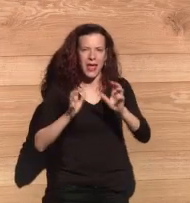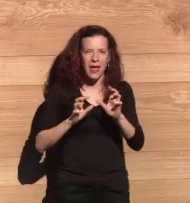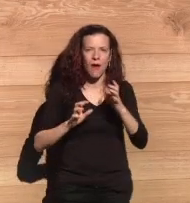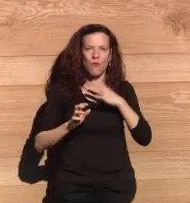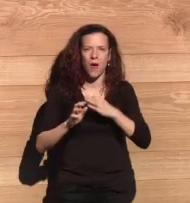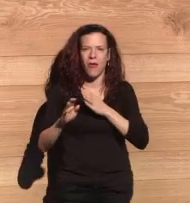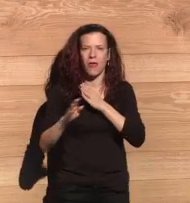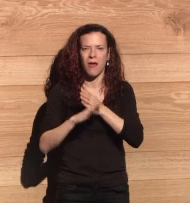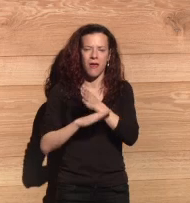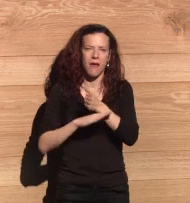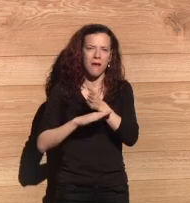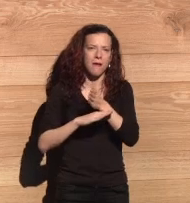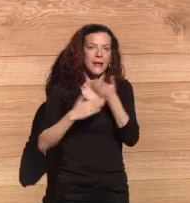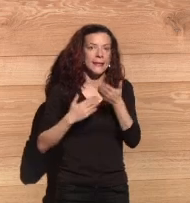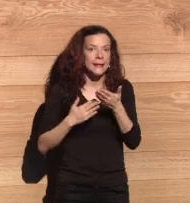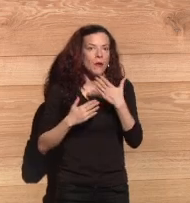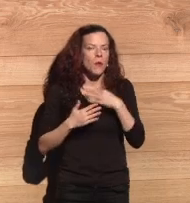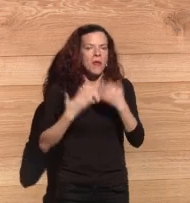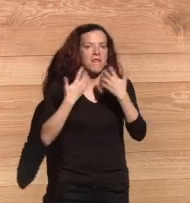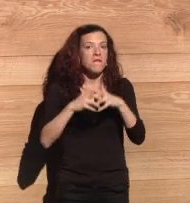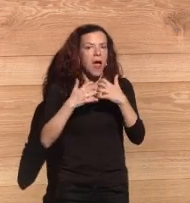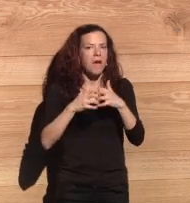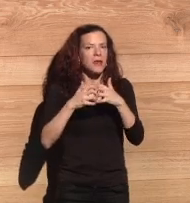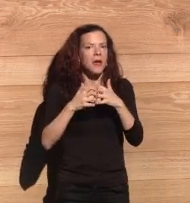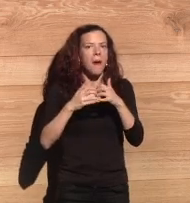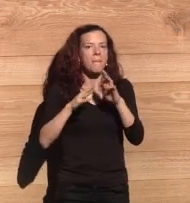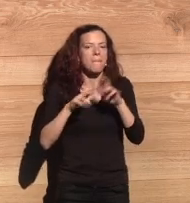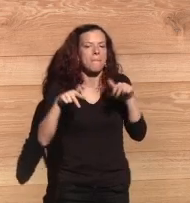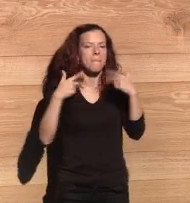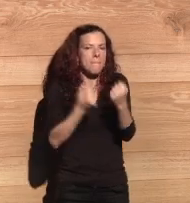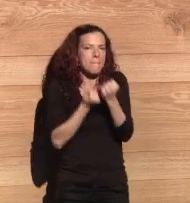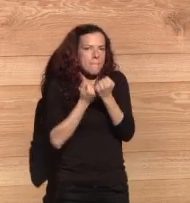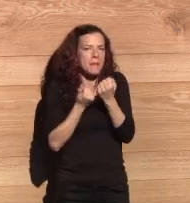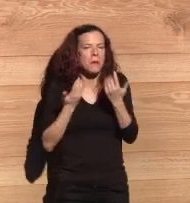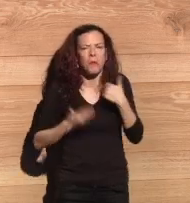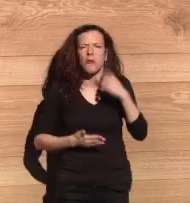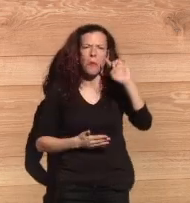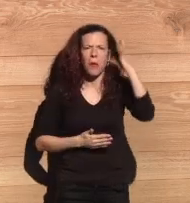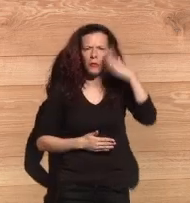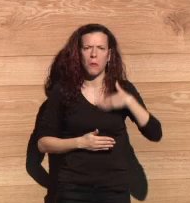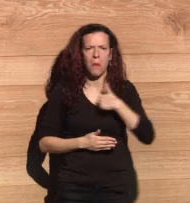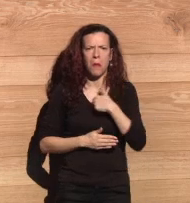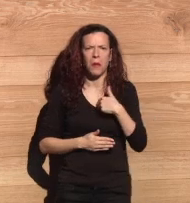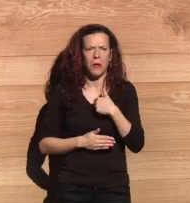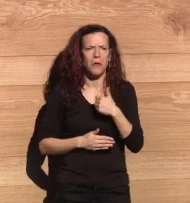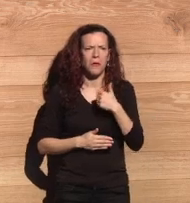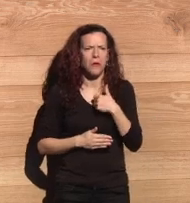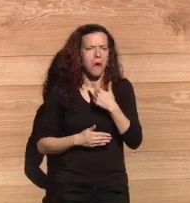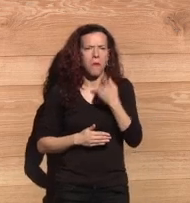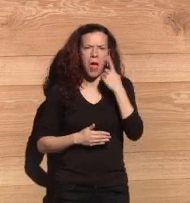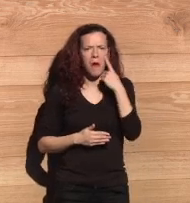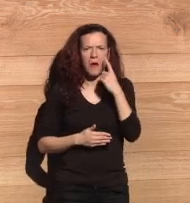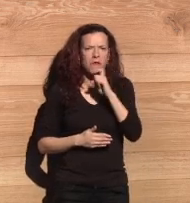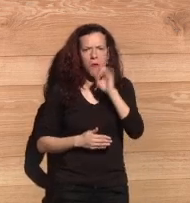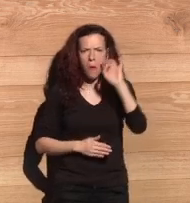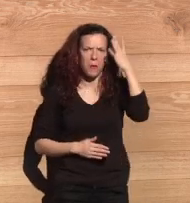las abren para la gente con cámara. Entonces me inventé un papel. Y dije, bueno, mira, yo me voy a sacar unas tarjetas y yo me voy a montar aquí un lío.